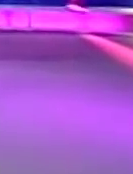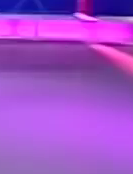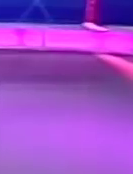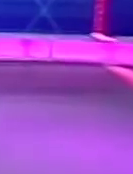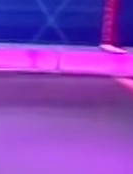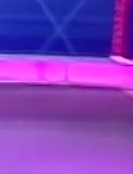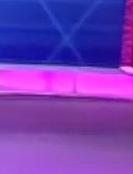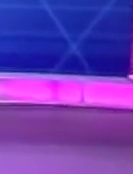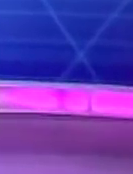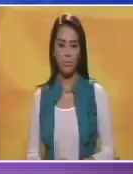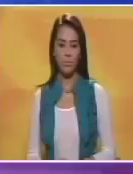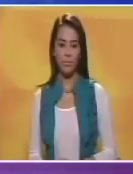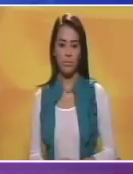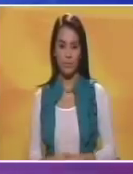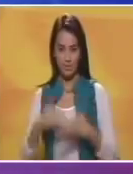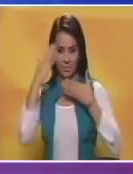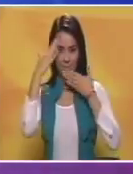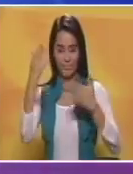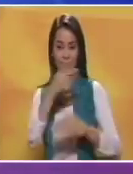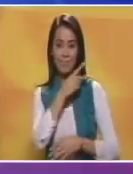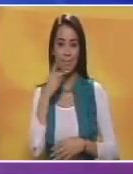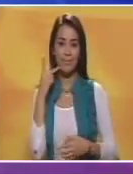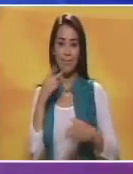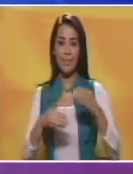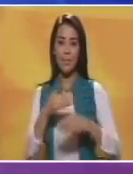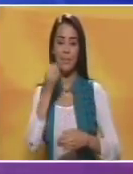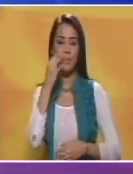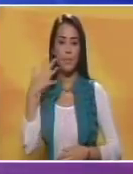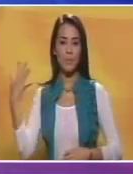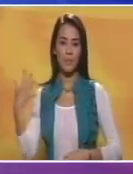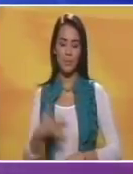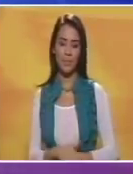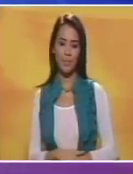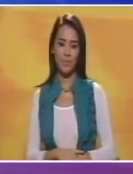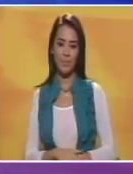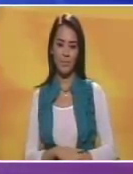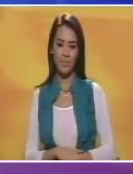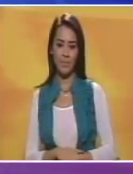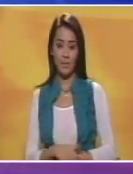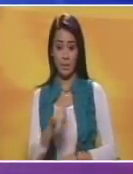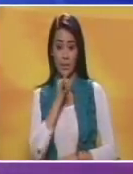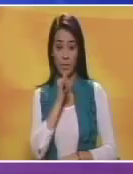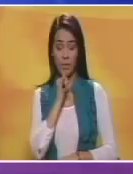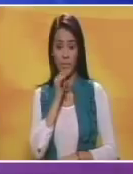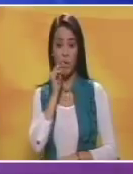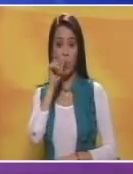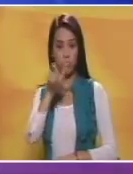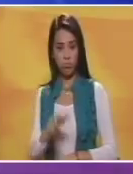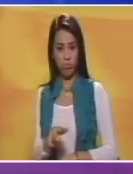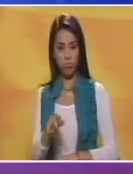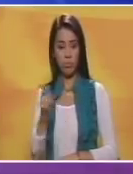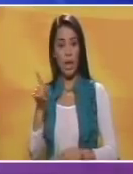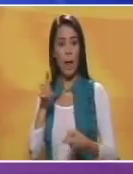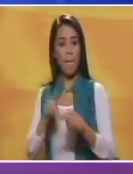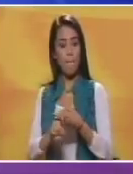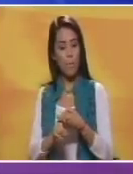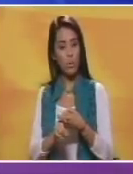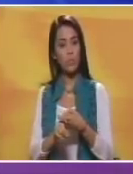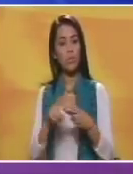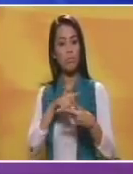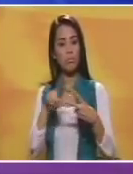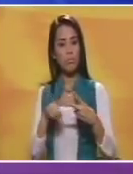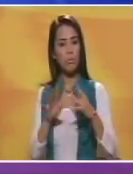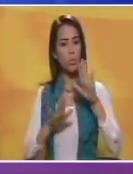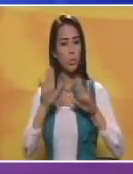Hola, ¿qué tal amigos? Soy Carelis Cuadros y esto es Estrenos y Estrellas. Iniciamos las noticias del mundo del espectáculo con Tom Hanks. Él y su esposa decidieron subastar